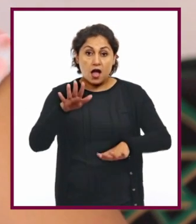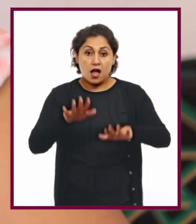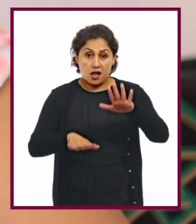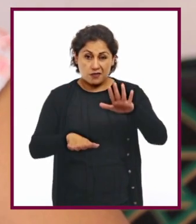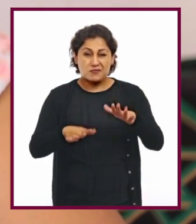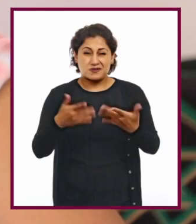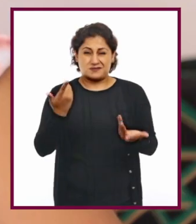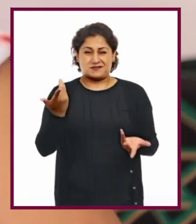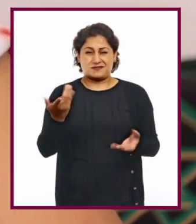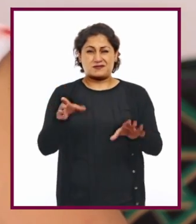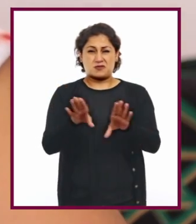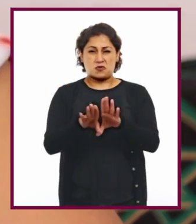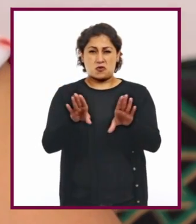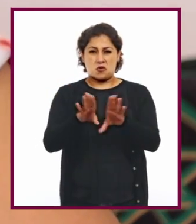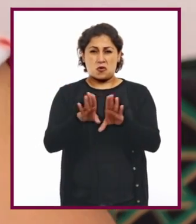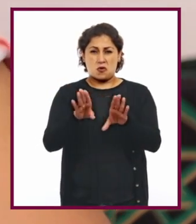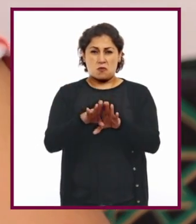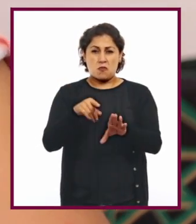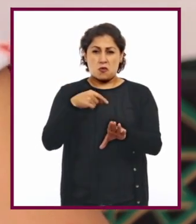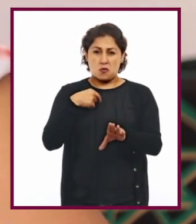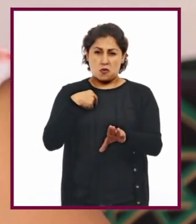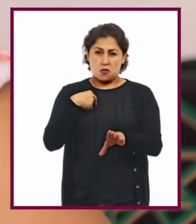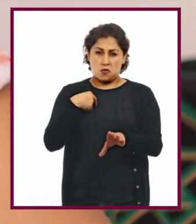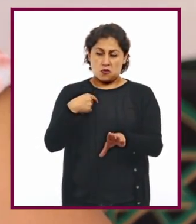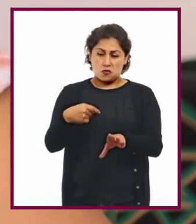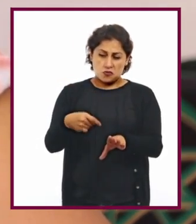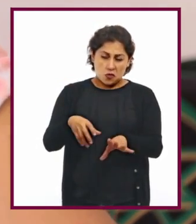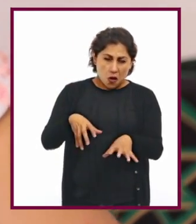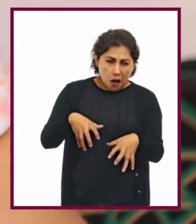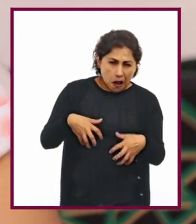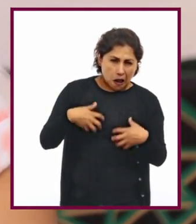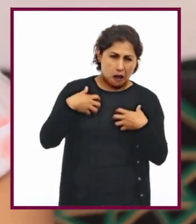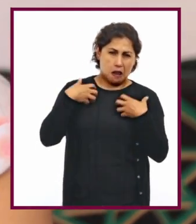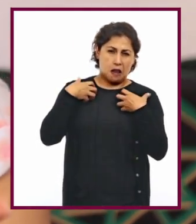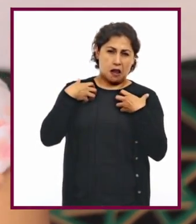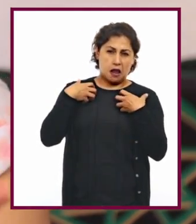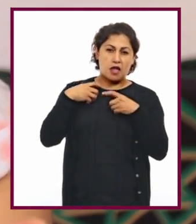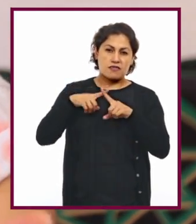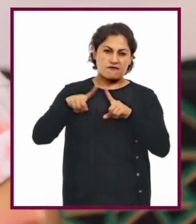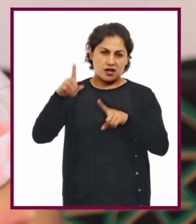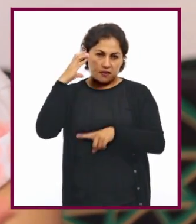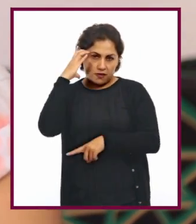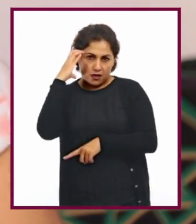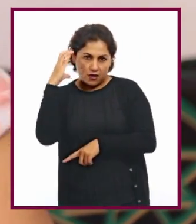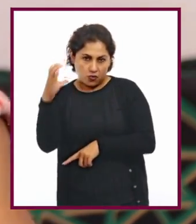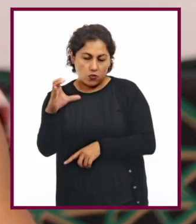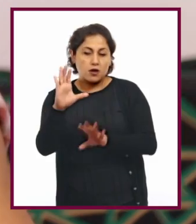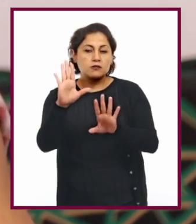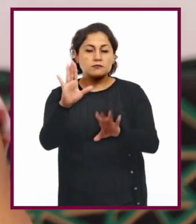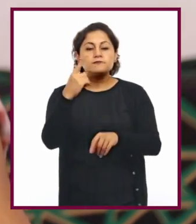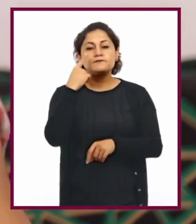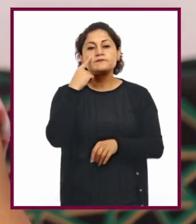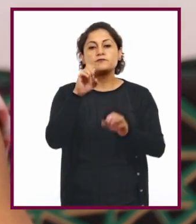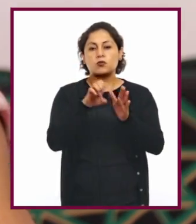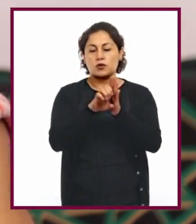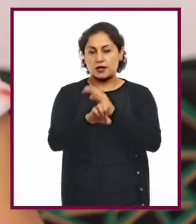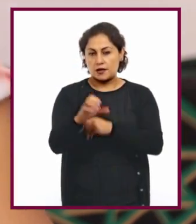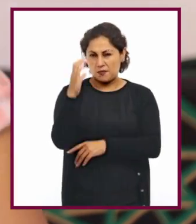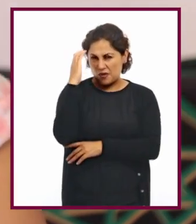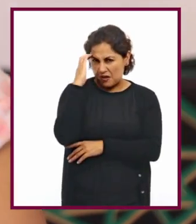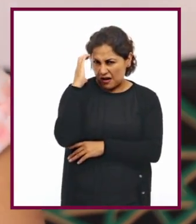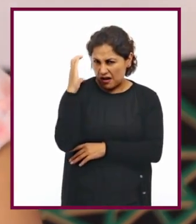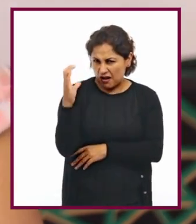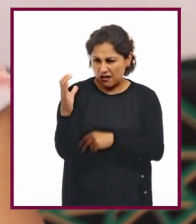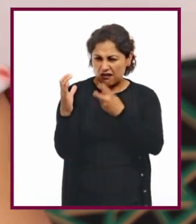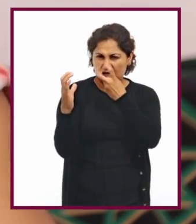A veces es difícil distinguir entre un acto de agresividad y un acto de crueldad. Creo que la diferencia está en que